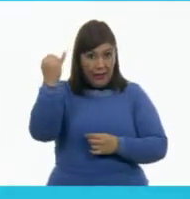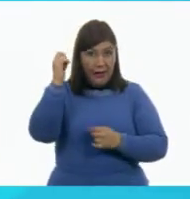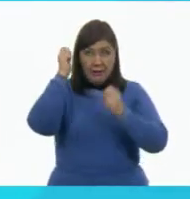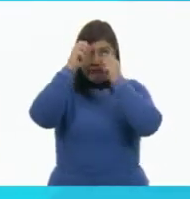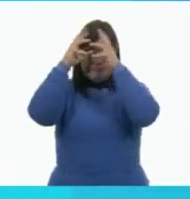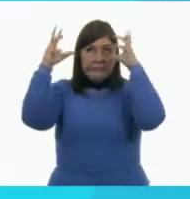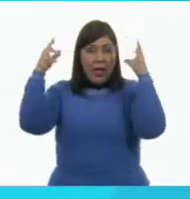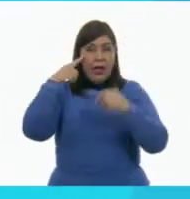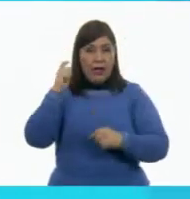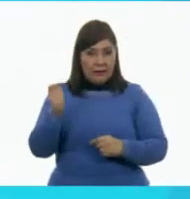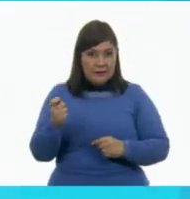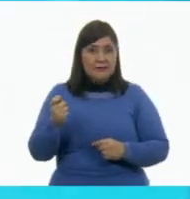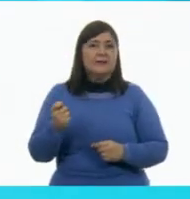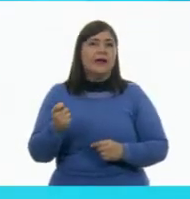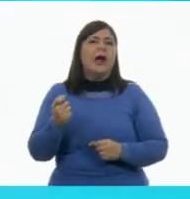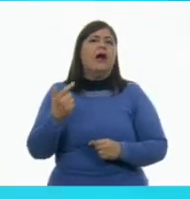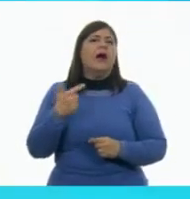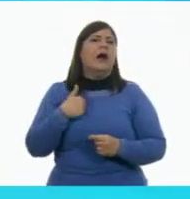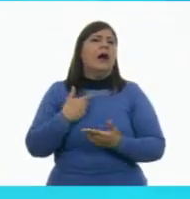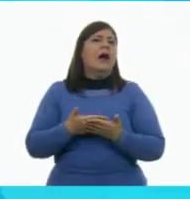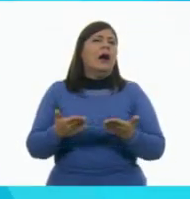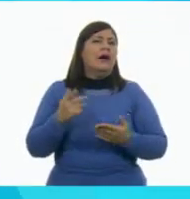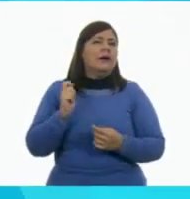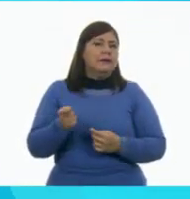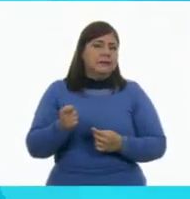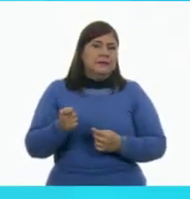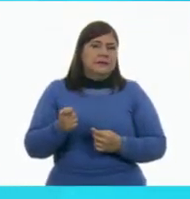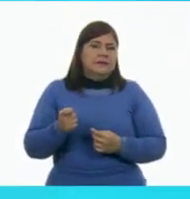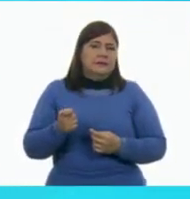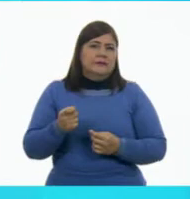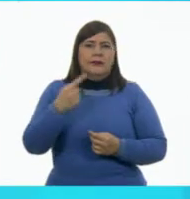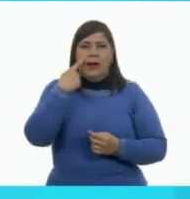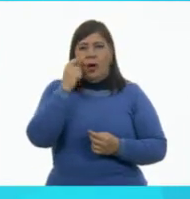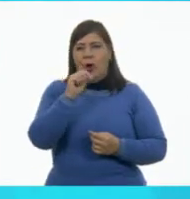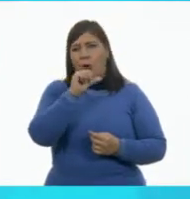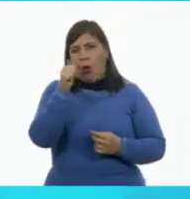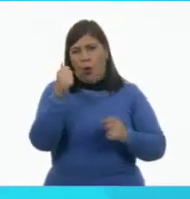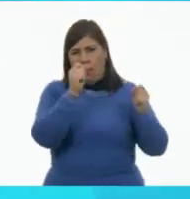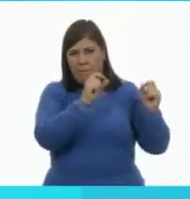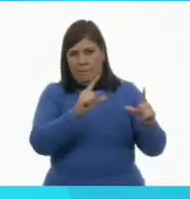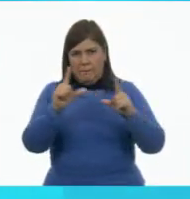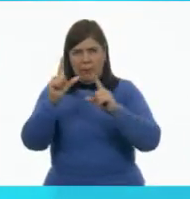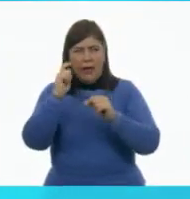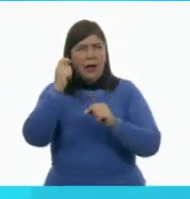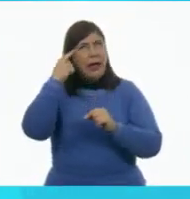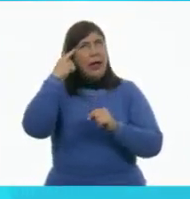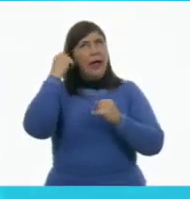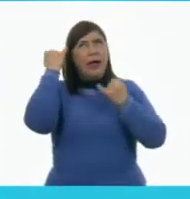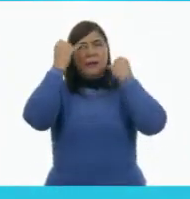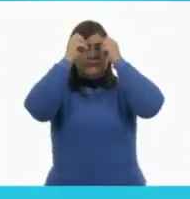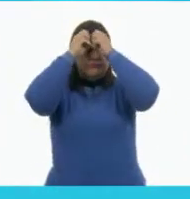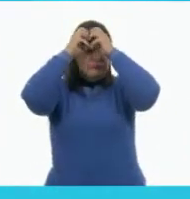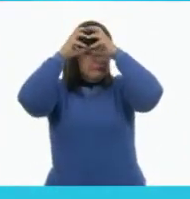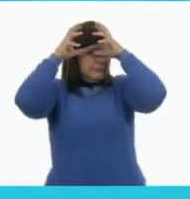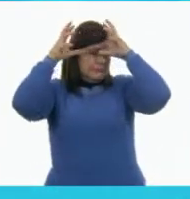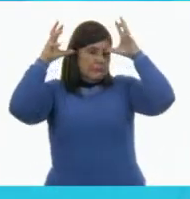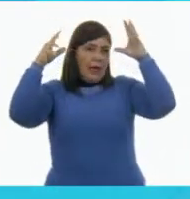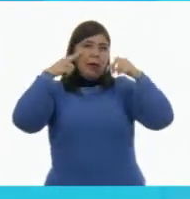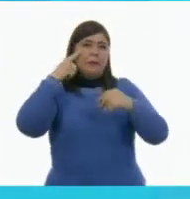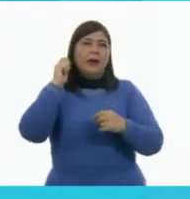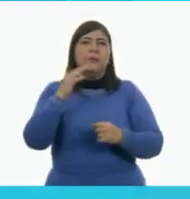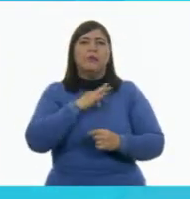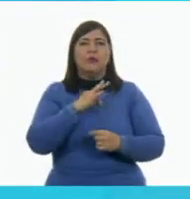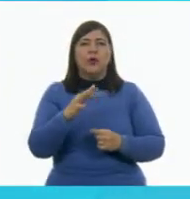Y ahora te voy a dar otra imagen para que juegues a crear